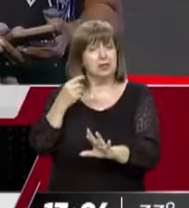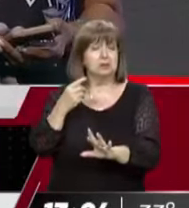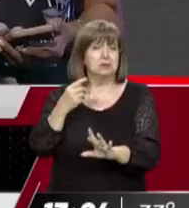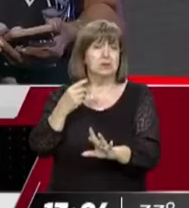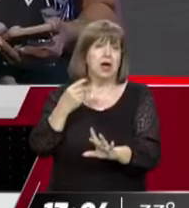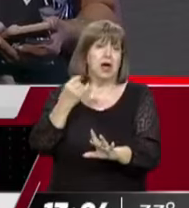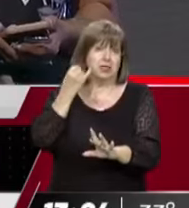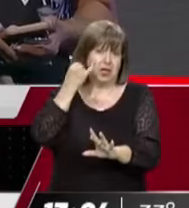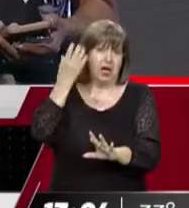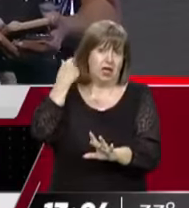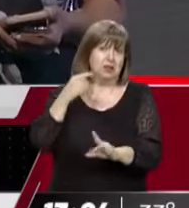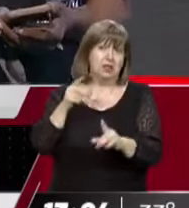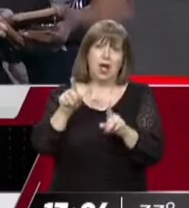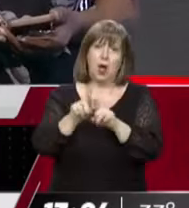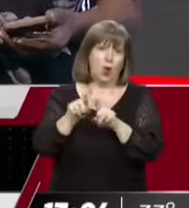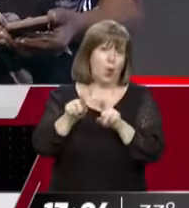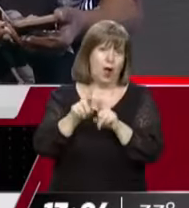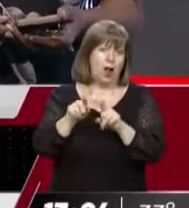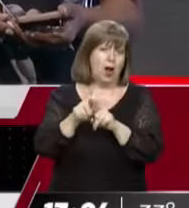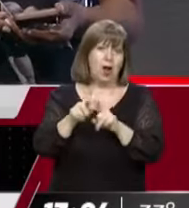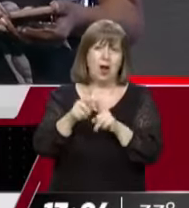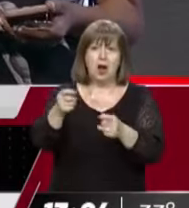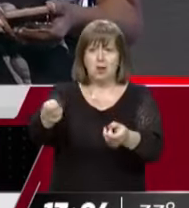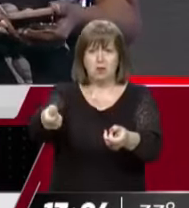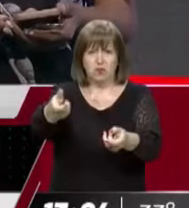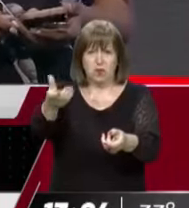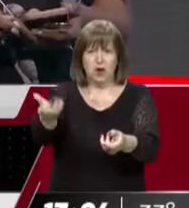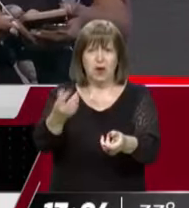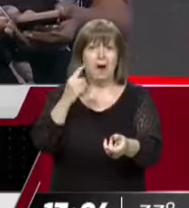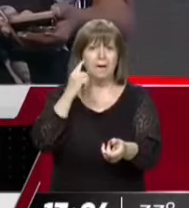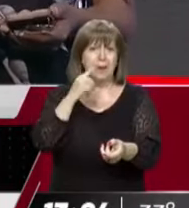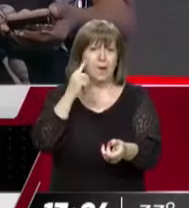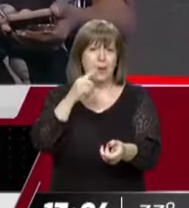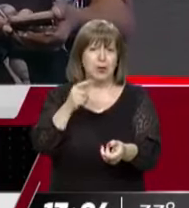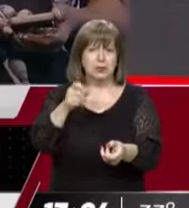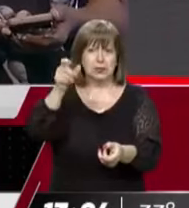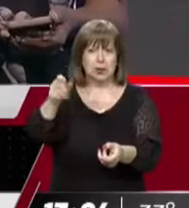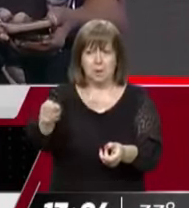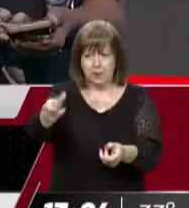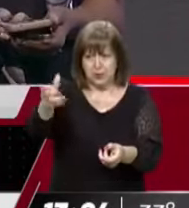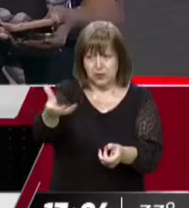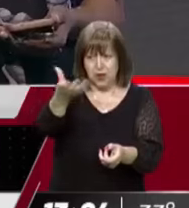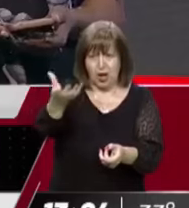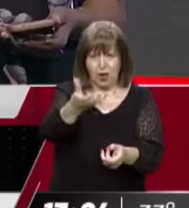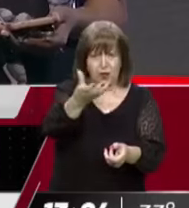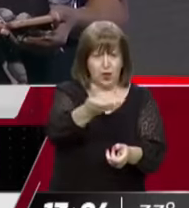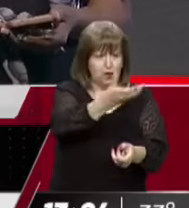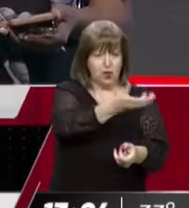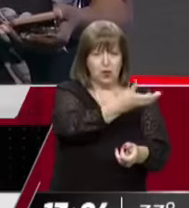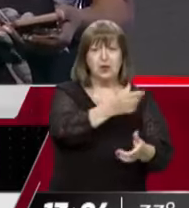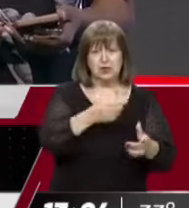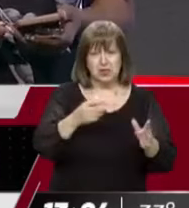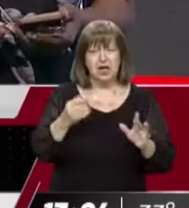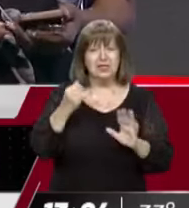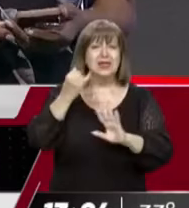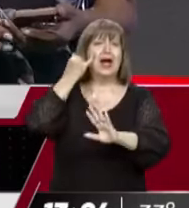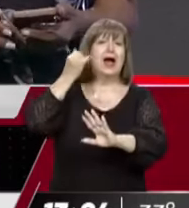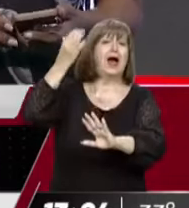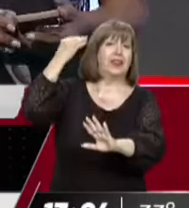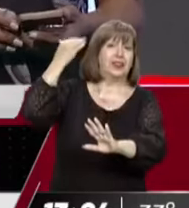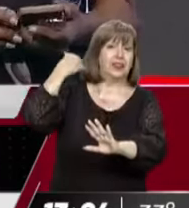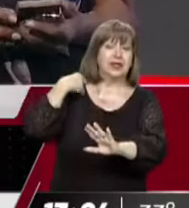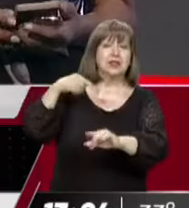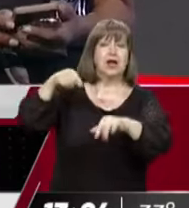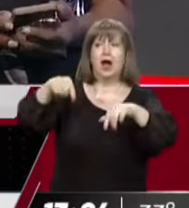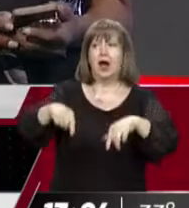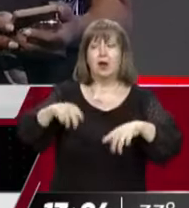vidas, se ha perdido mucha vida, mucha fauna también, y ni hablar de bosques, pero esta vez murió mucha gente por esta situación, por